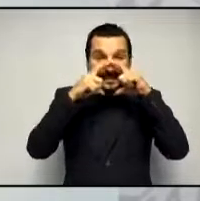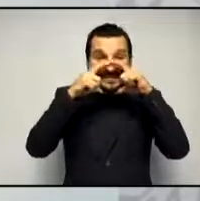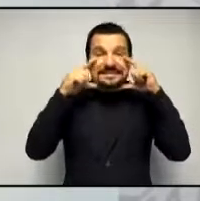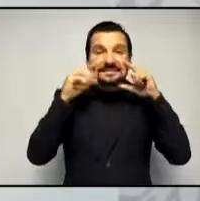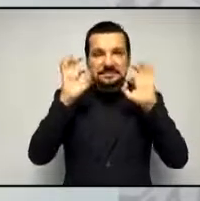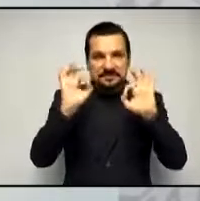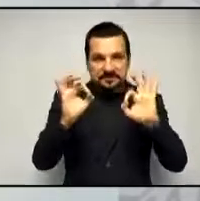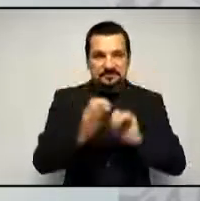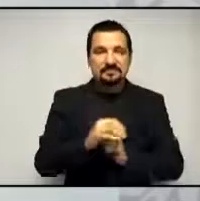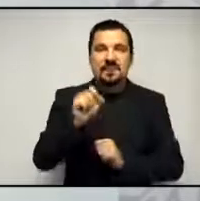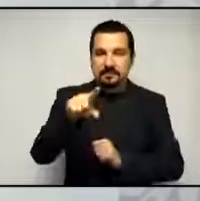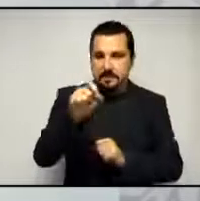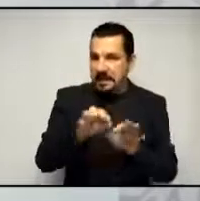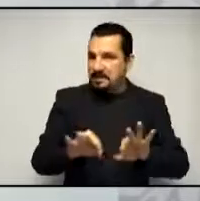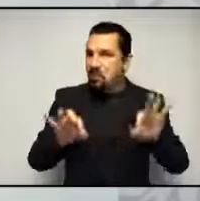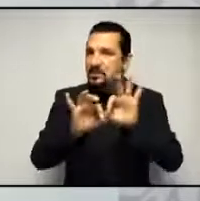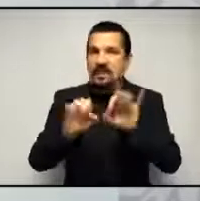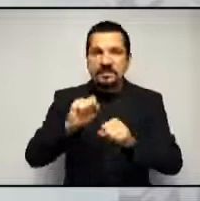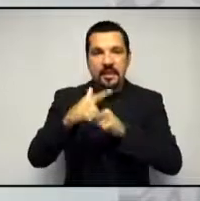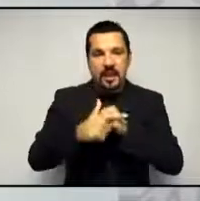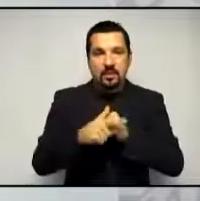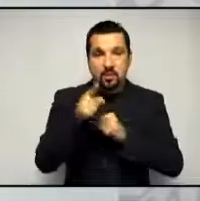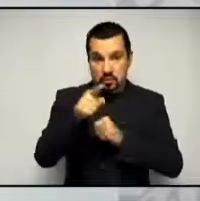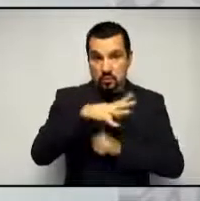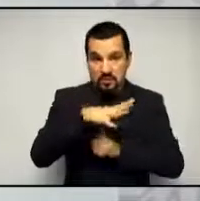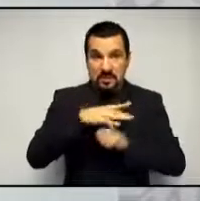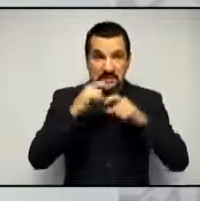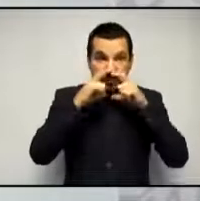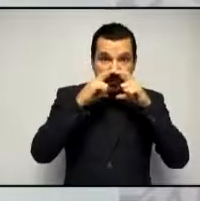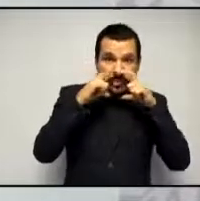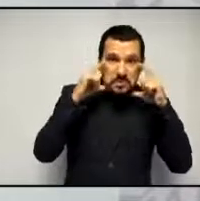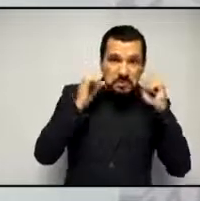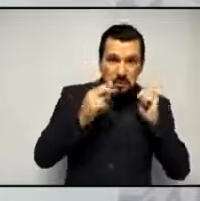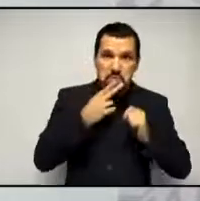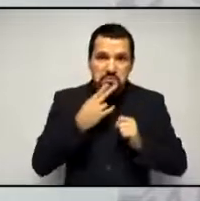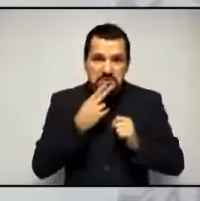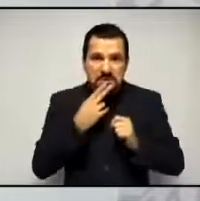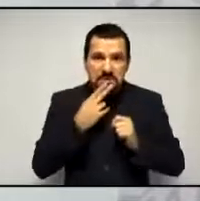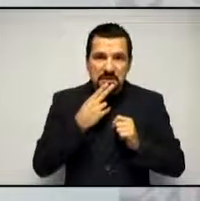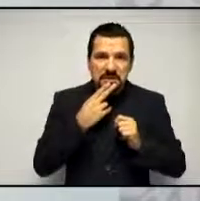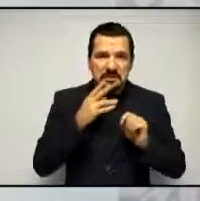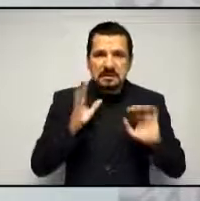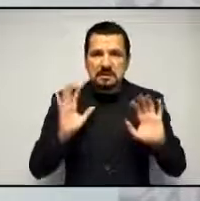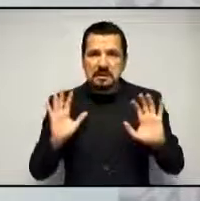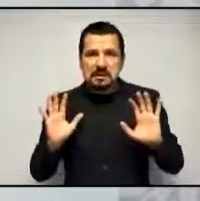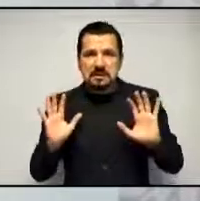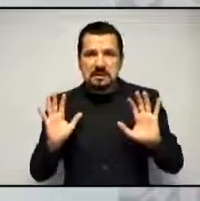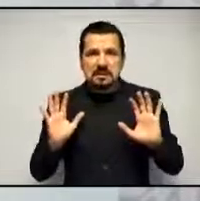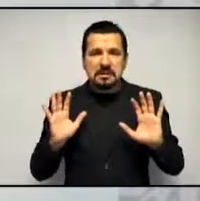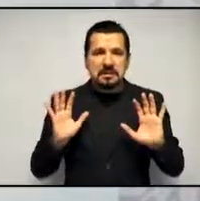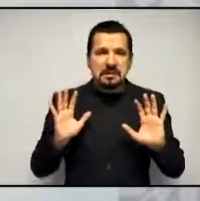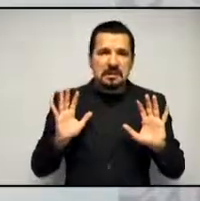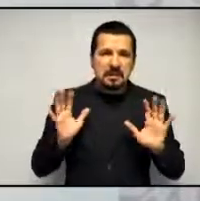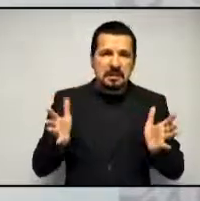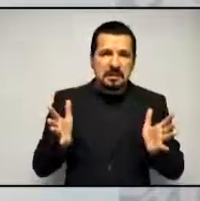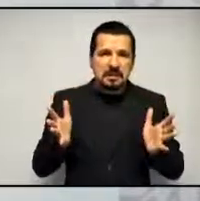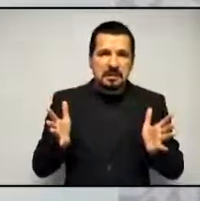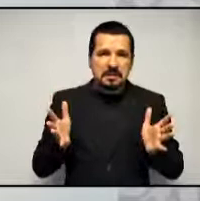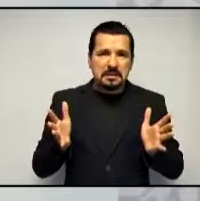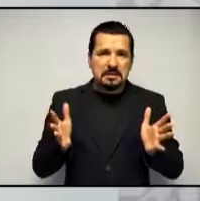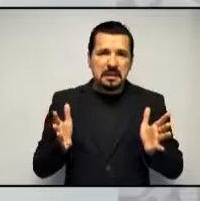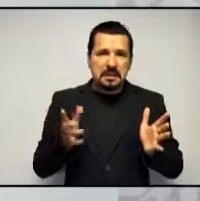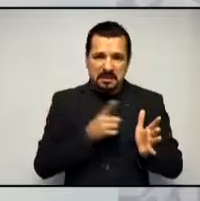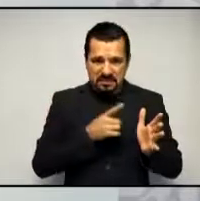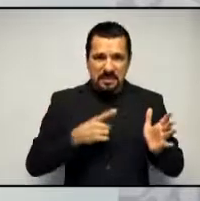muy importante que el que traigas cubreboca no no significa que vayas a seguir con que no vayas a seguir siguiendo